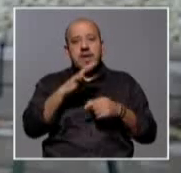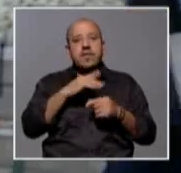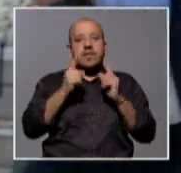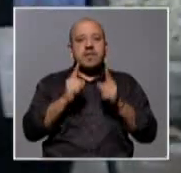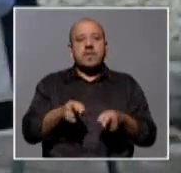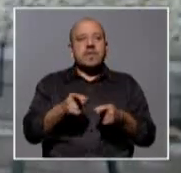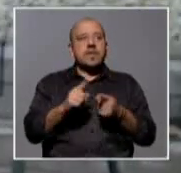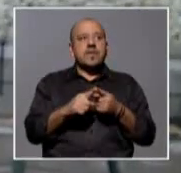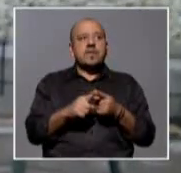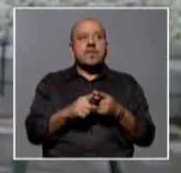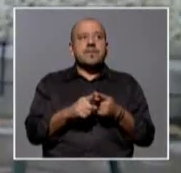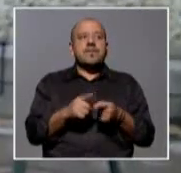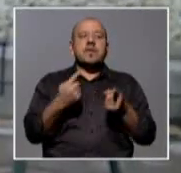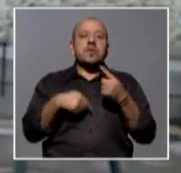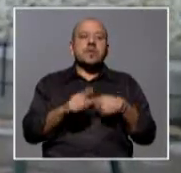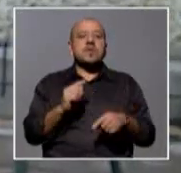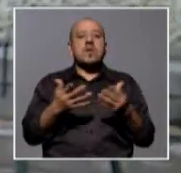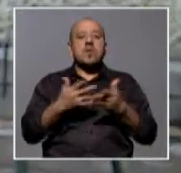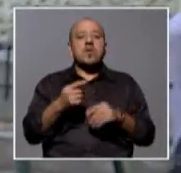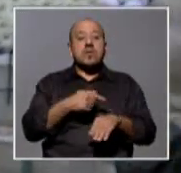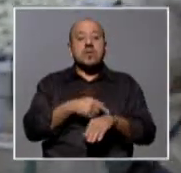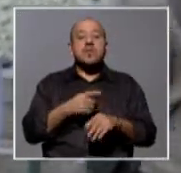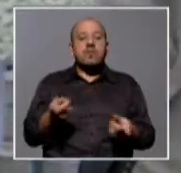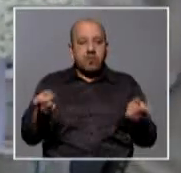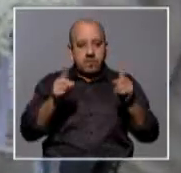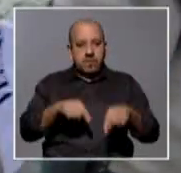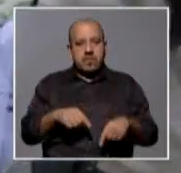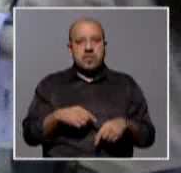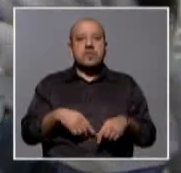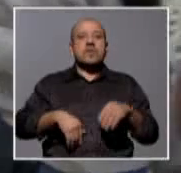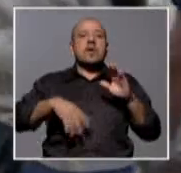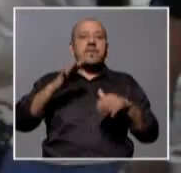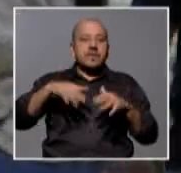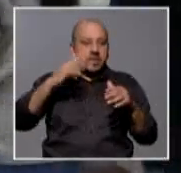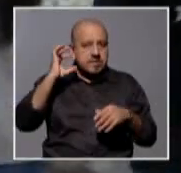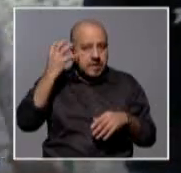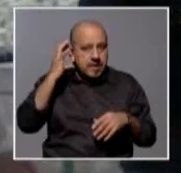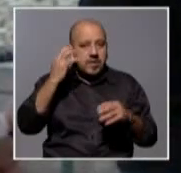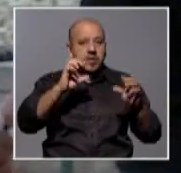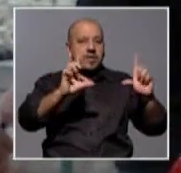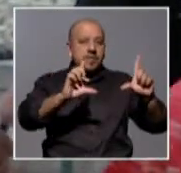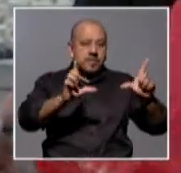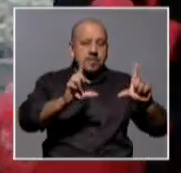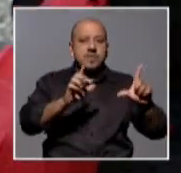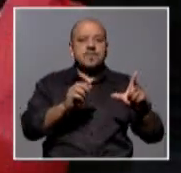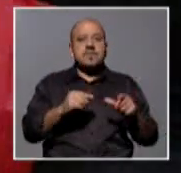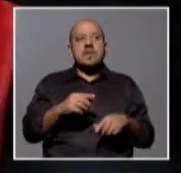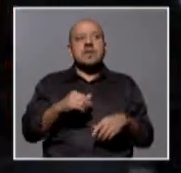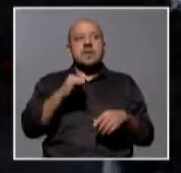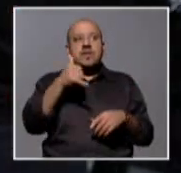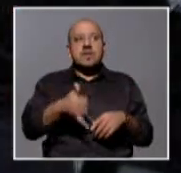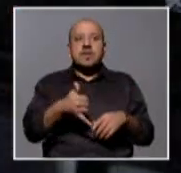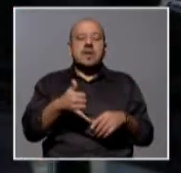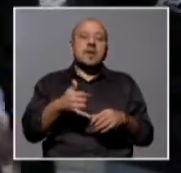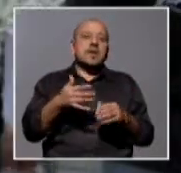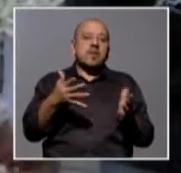le faltan dos pétalos. De modo que dentro de un rato volvemos para acá. Hay veces que la radio, la televisión, los medios tienen que estar donde